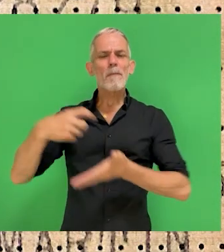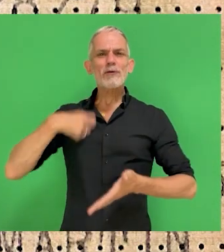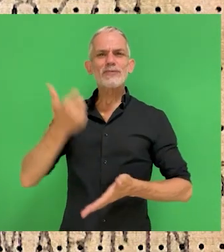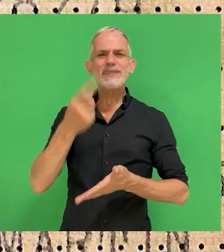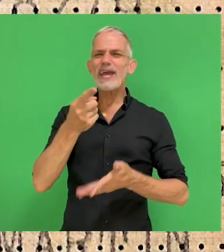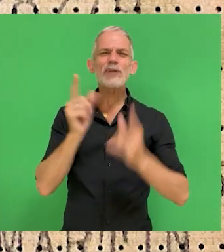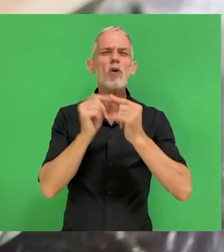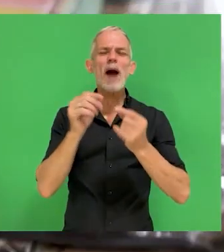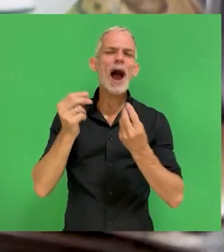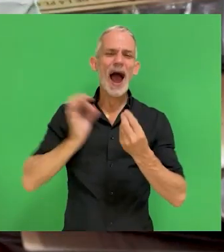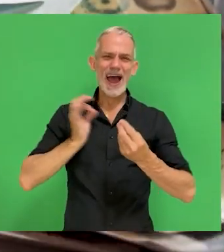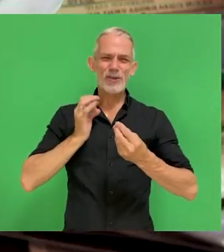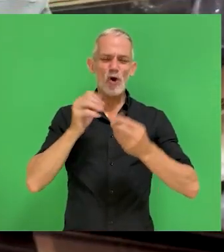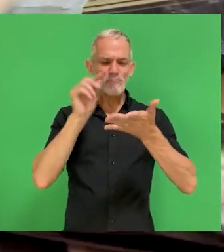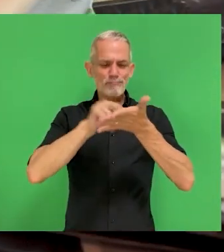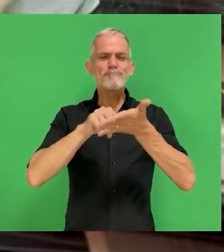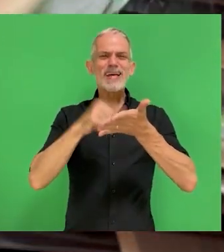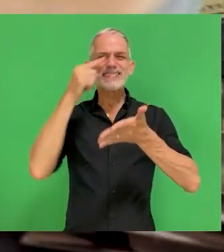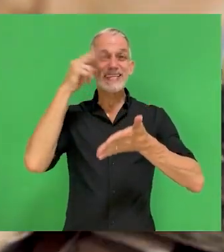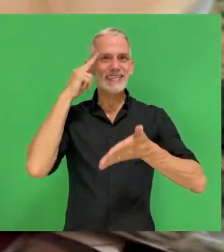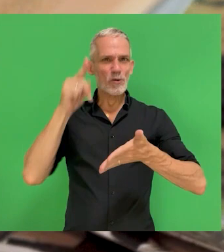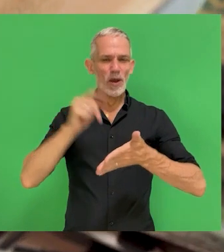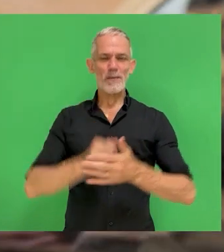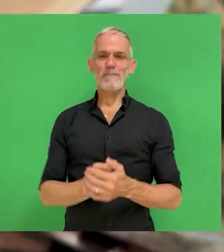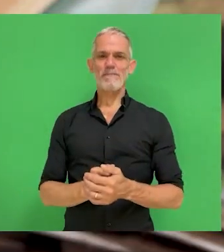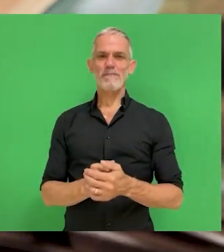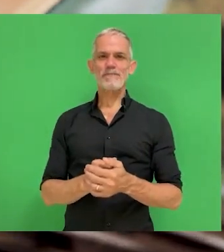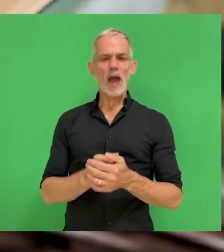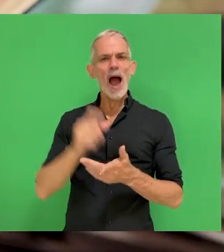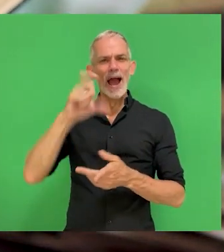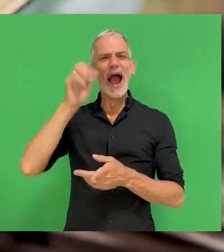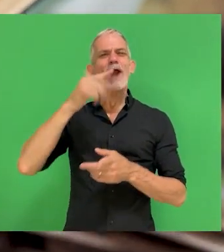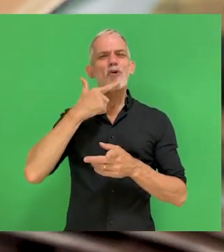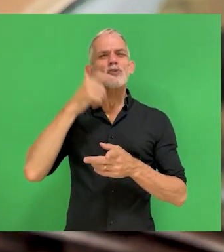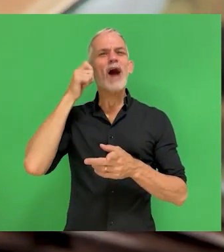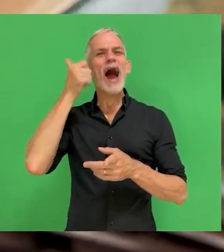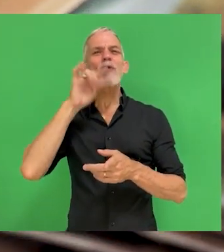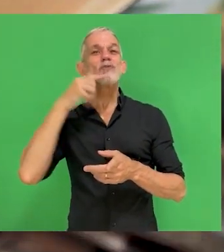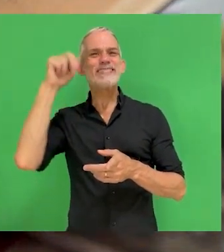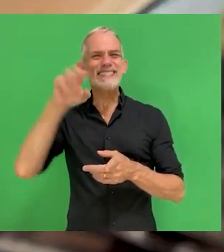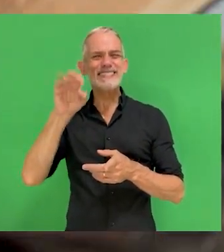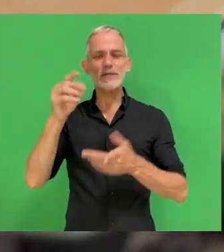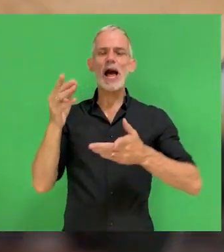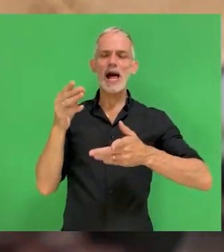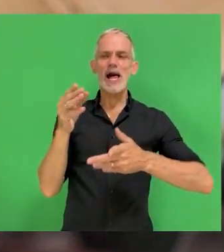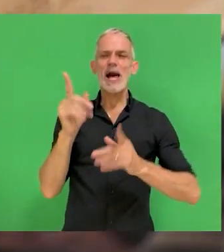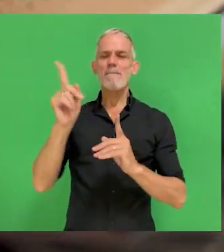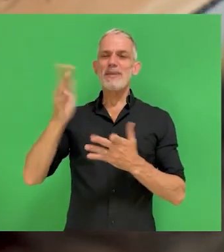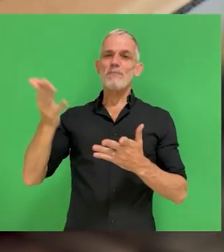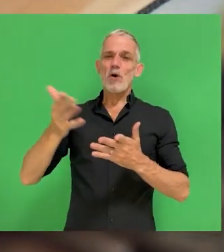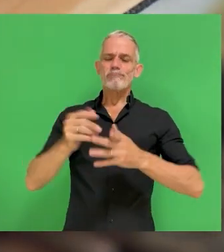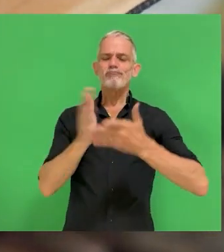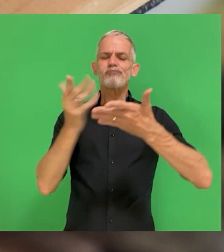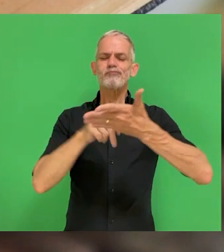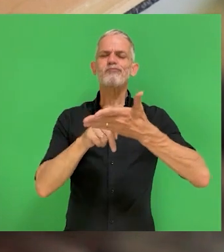sindical son de ese año. Joaquín muestra el documento falso. Ah, siempre era Carlos Agustín Torres. Sí, sí, sí. Este set que tenés. Claro, este era